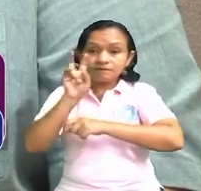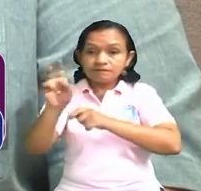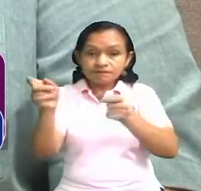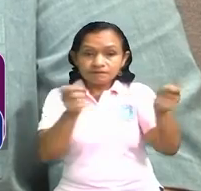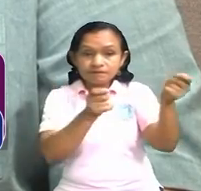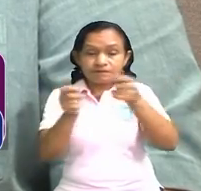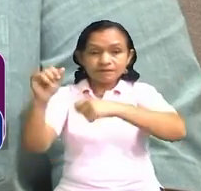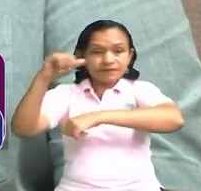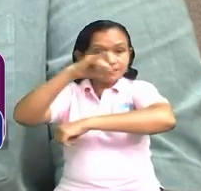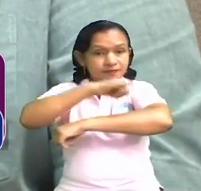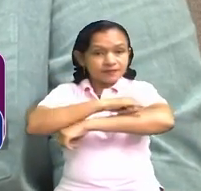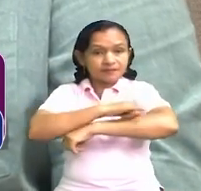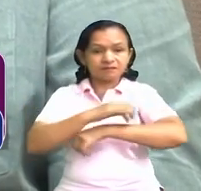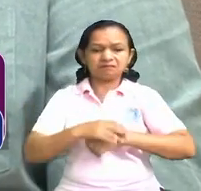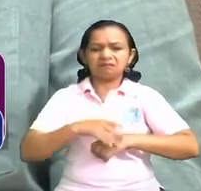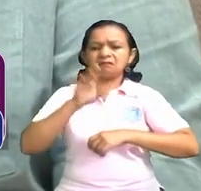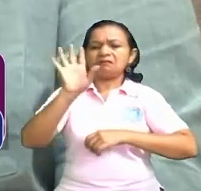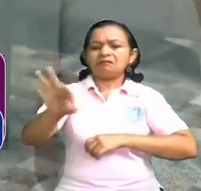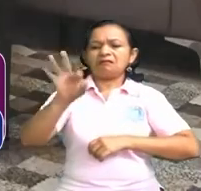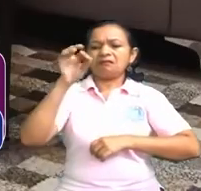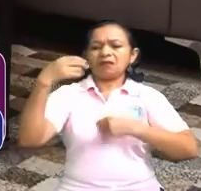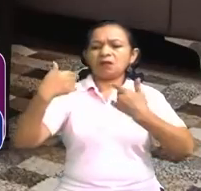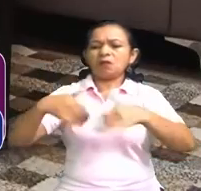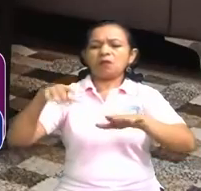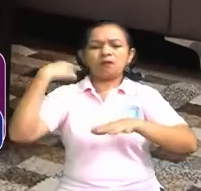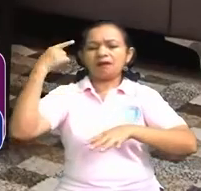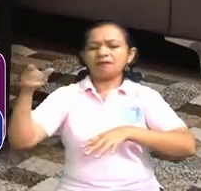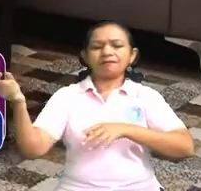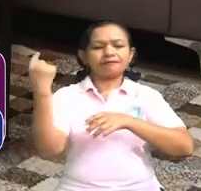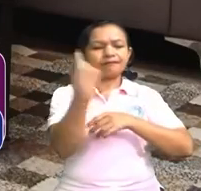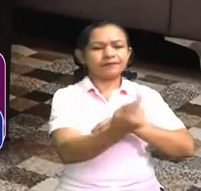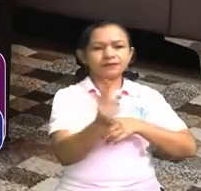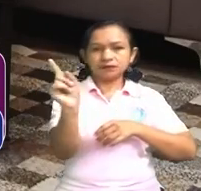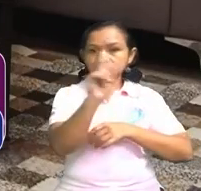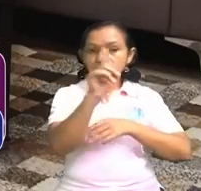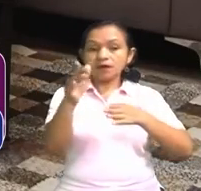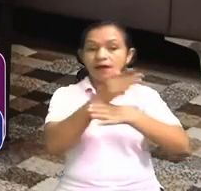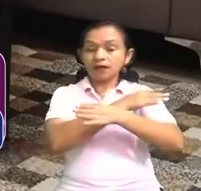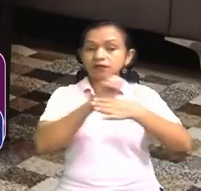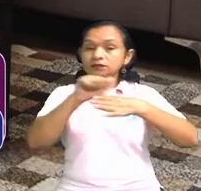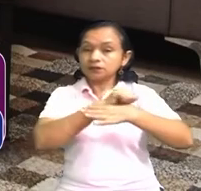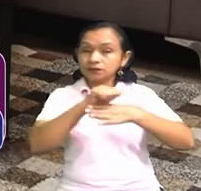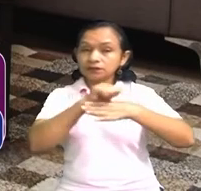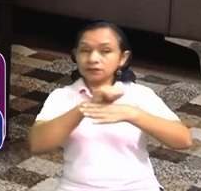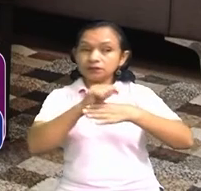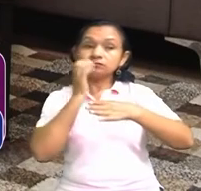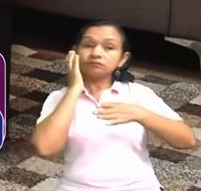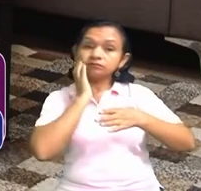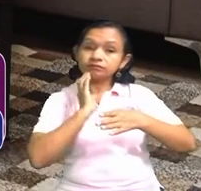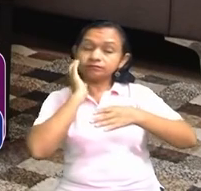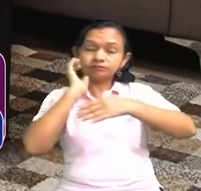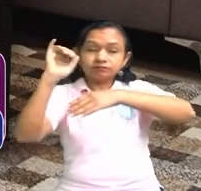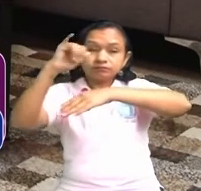¿Ah? No es asunto de que agarramos bomberos y los llevamos allá. No, están certificados.